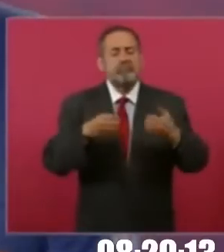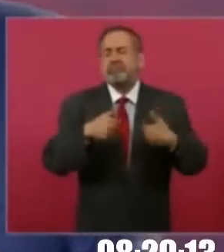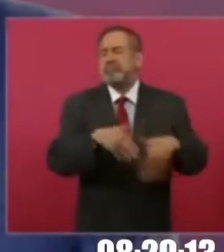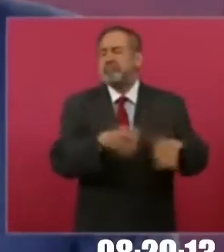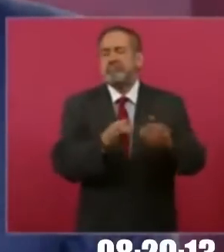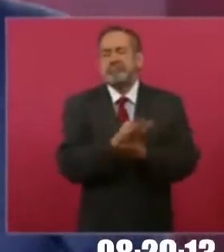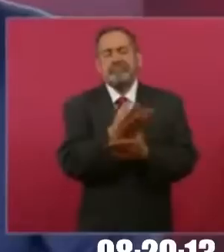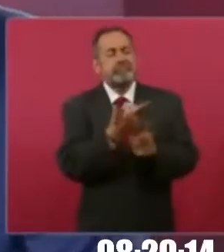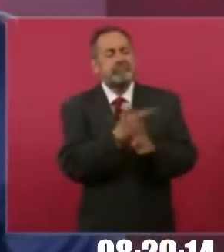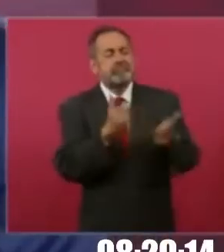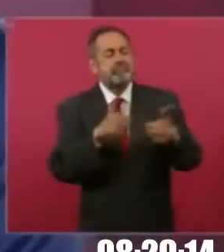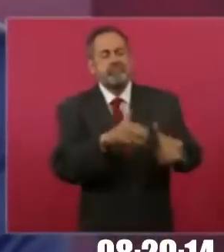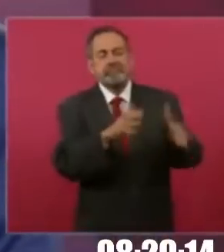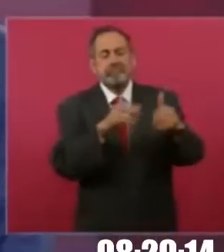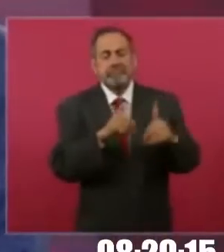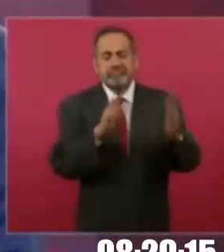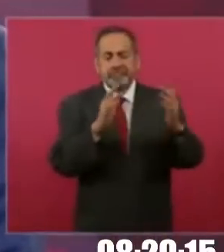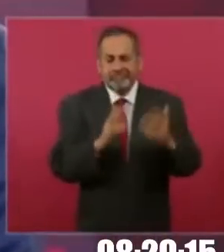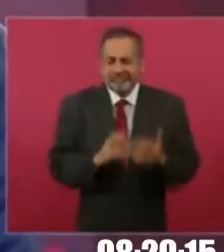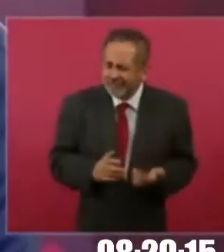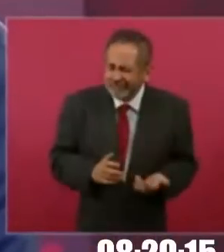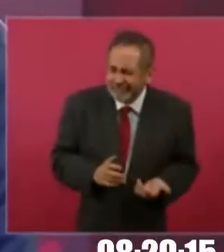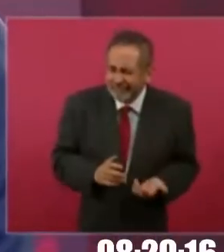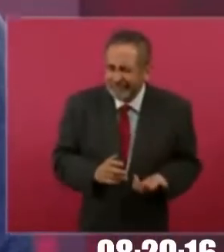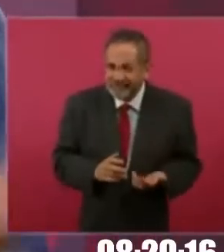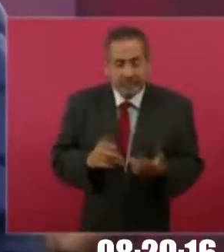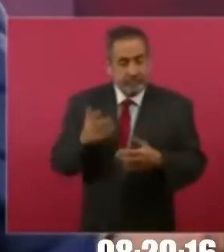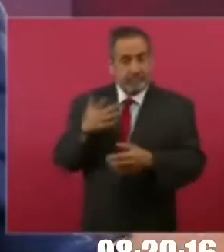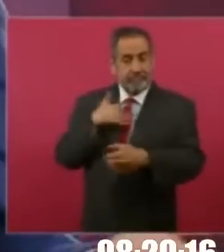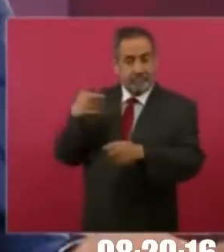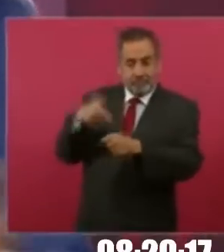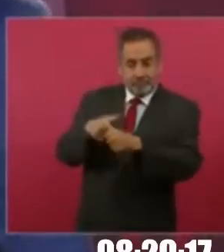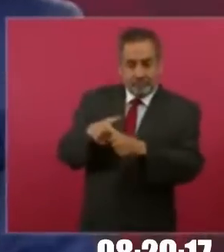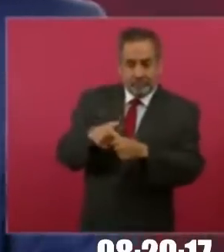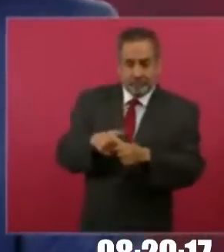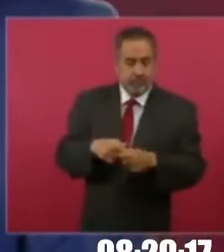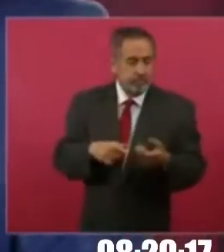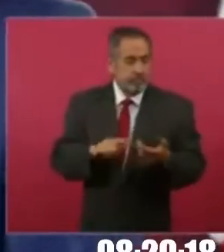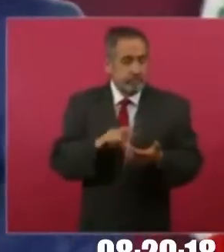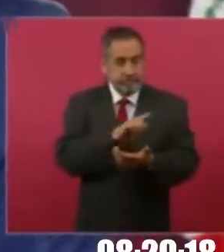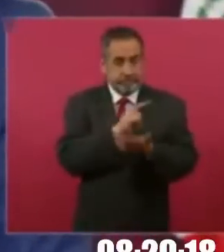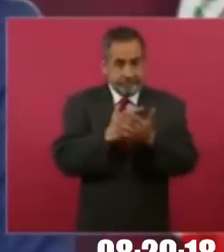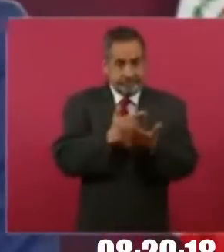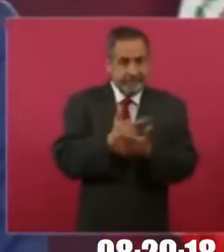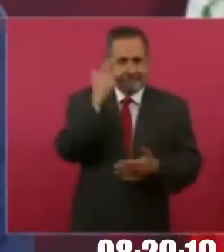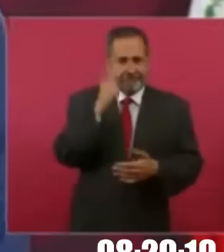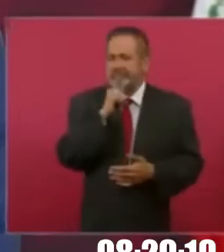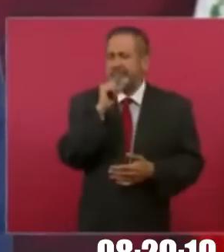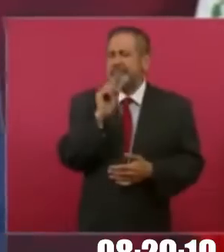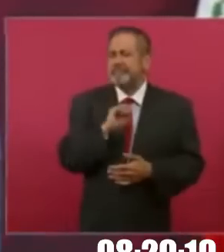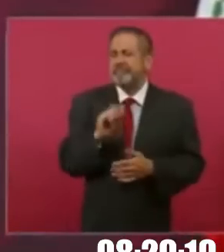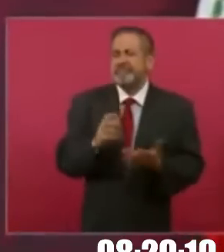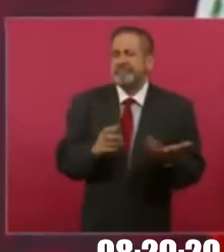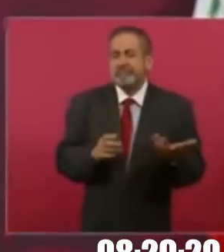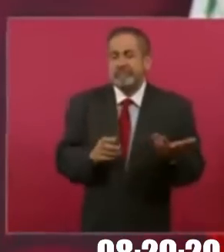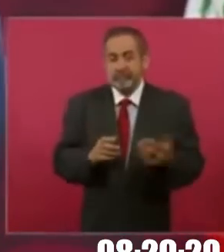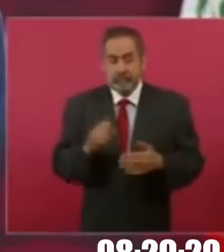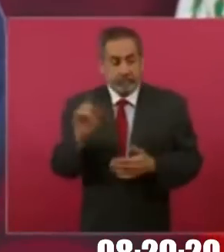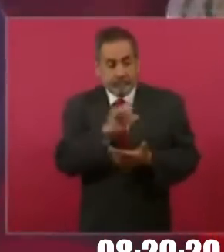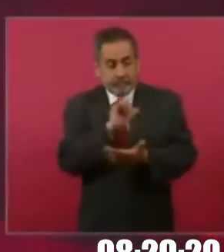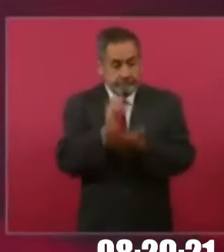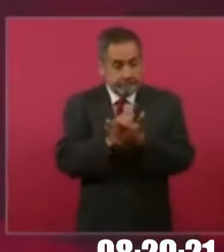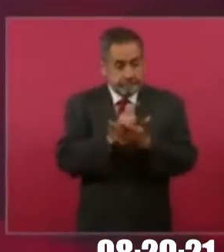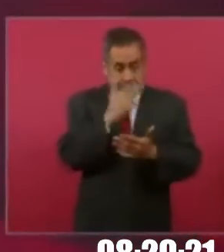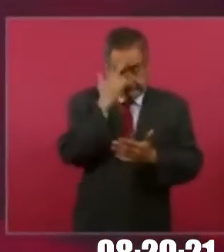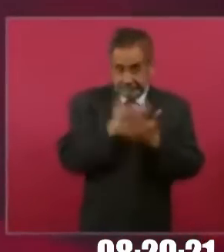caso de el robo de combustible pues no es delito grave porque si fuese